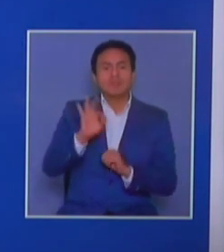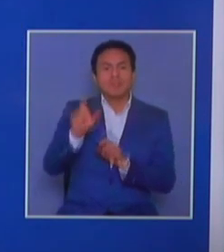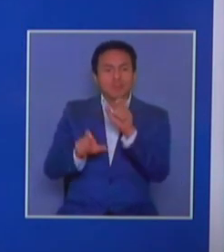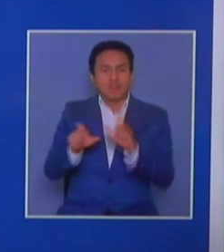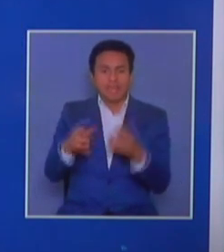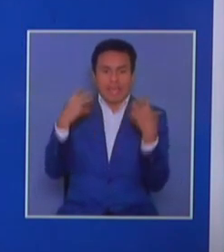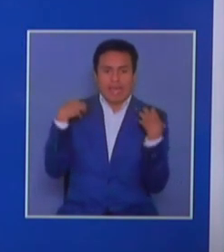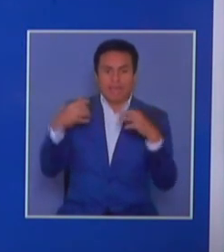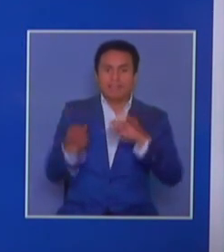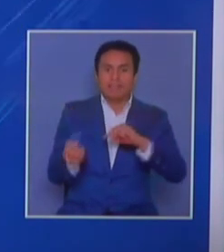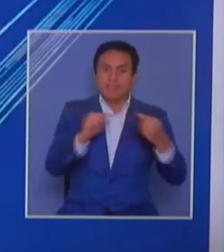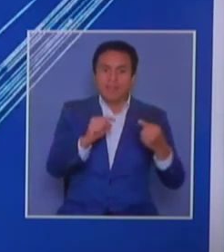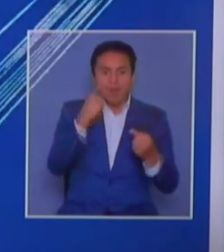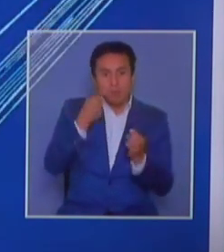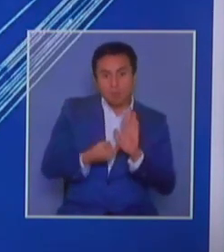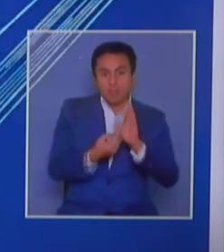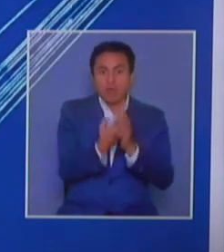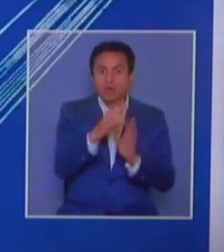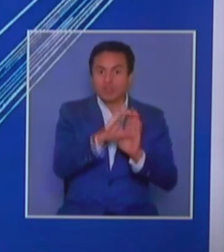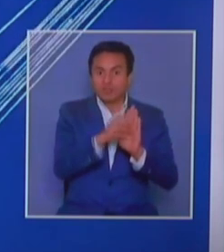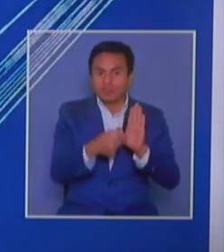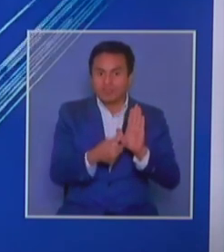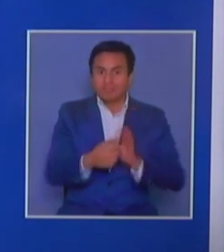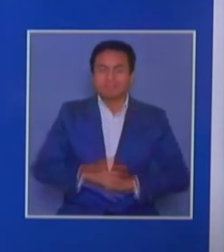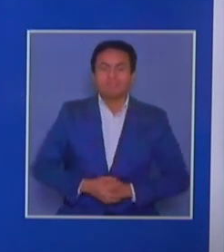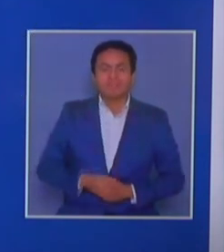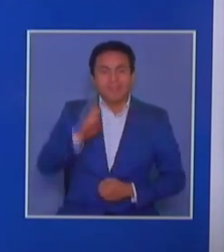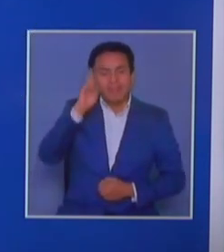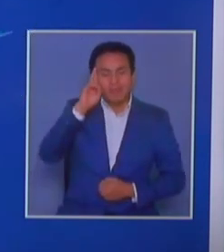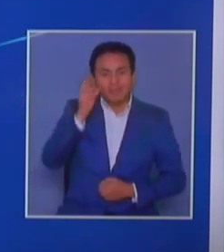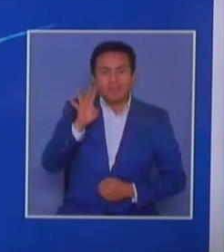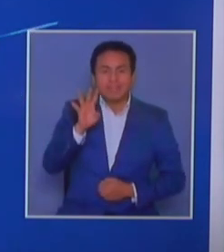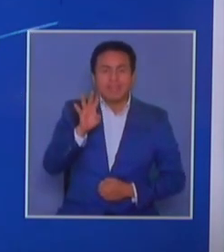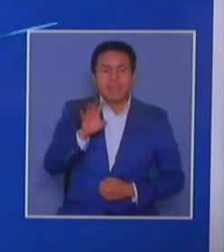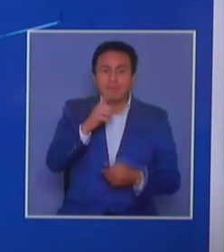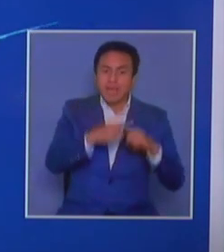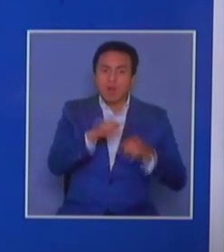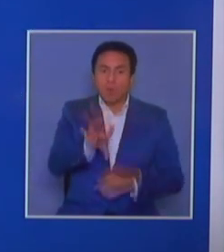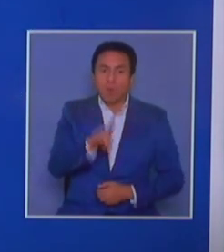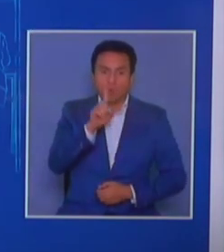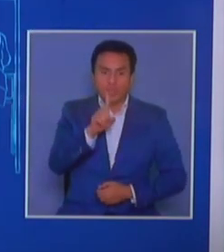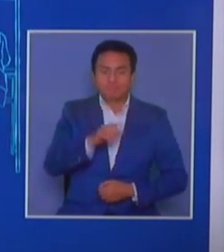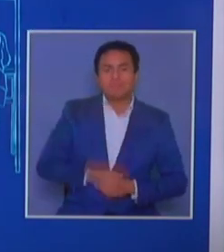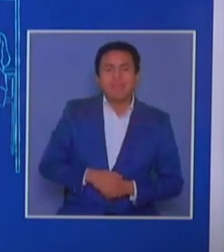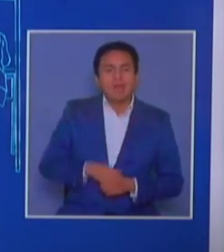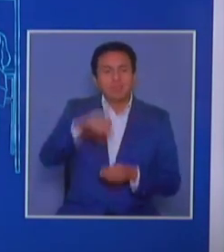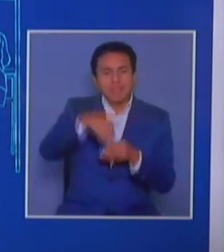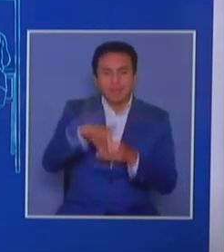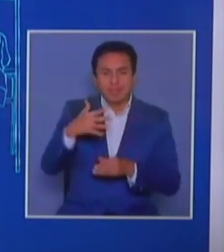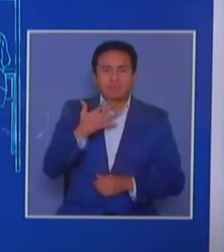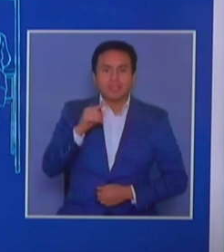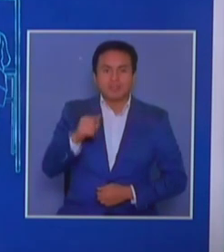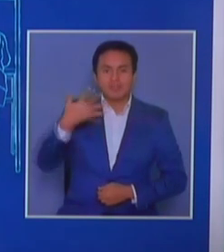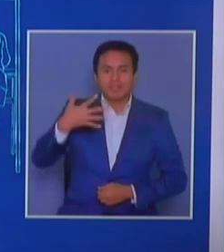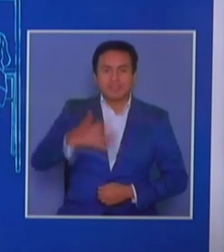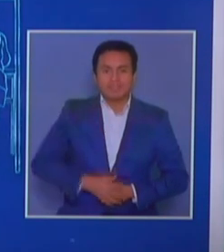había redactado lo que habían realizado los convencionales constituyentes fue rechazado por amplia mayoría en Chile un resultado